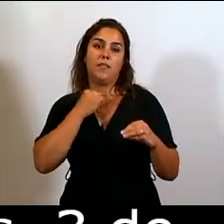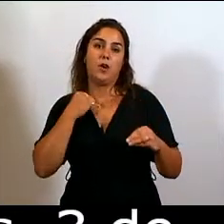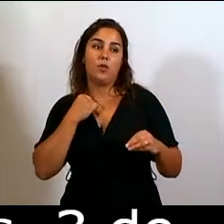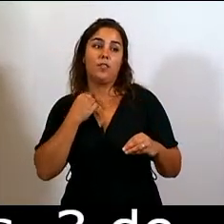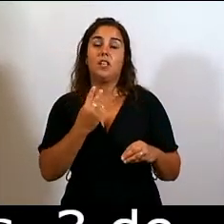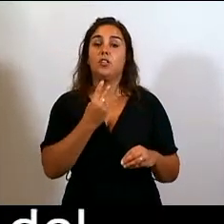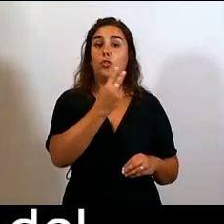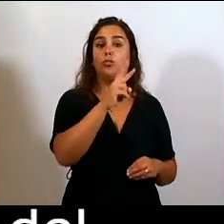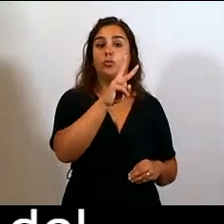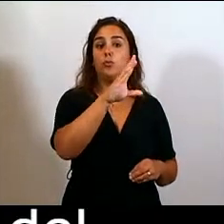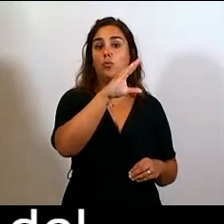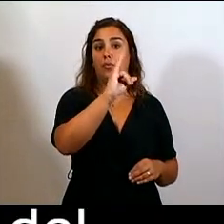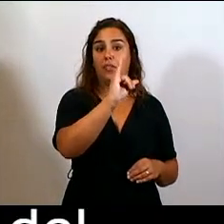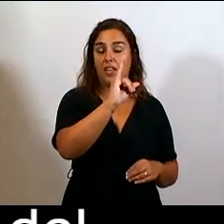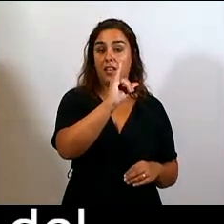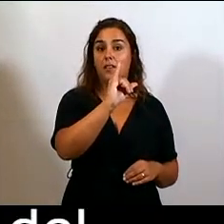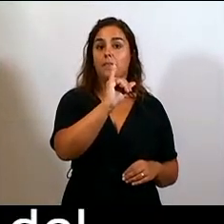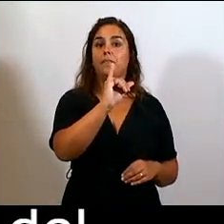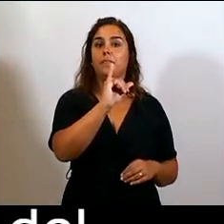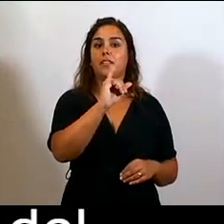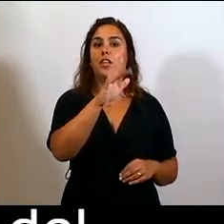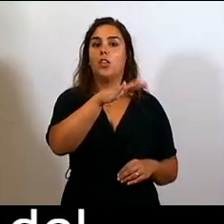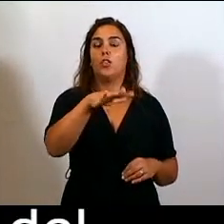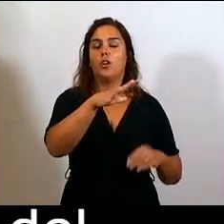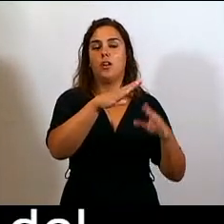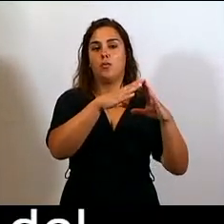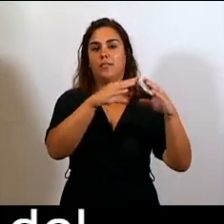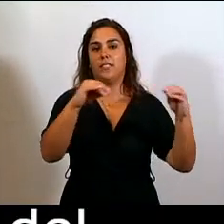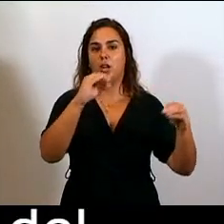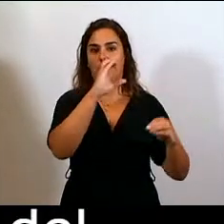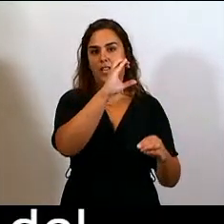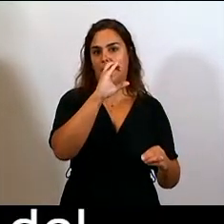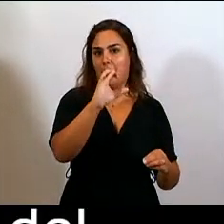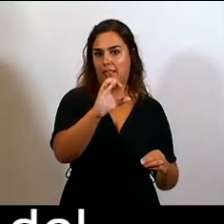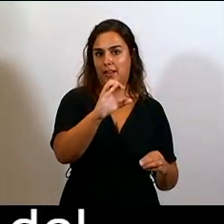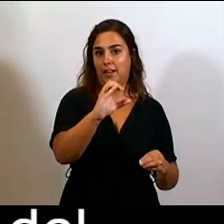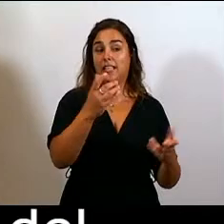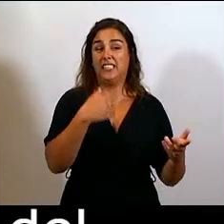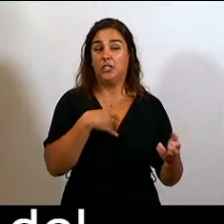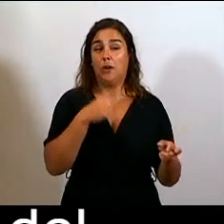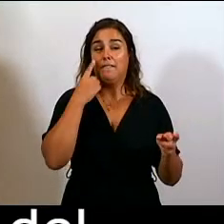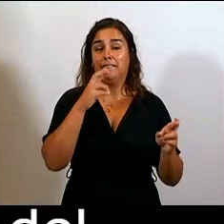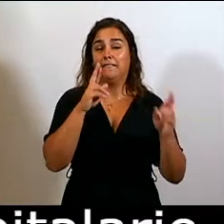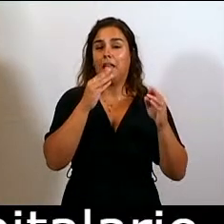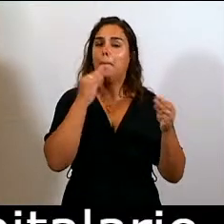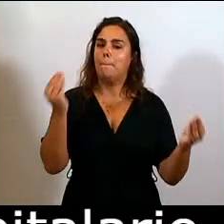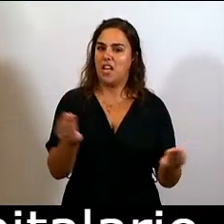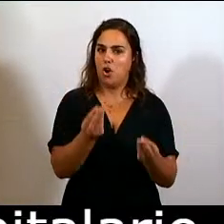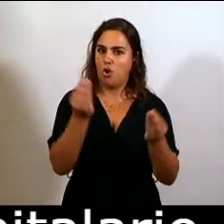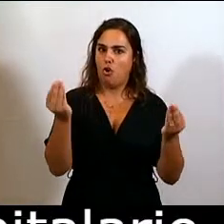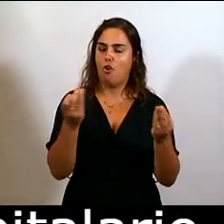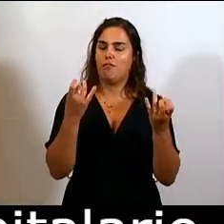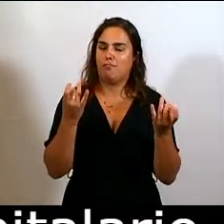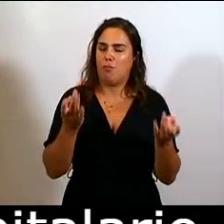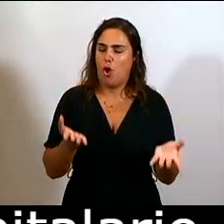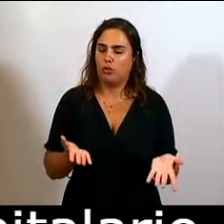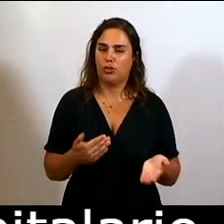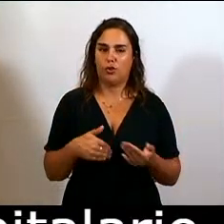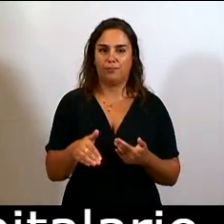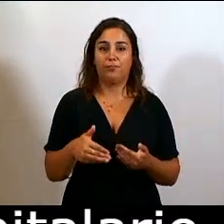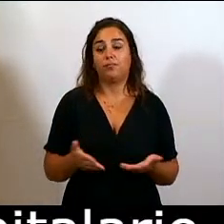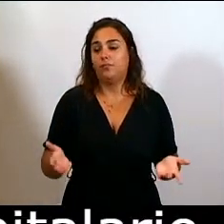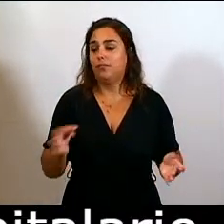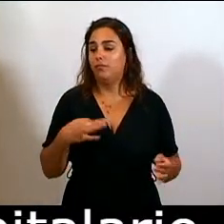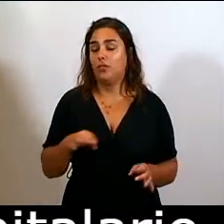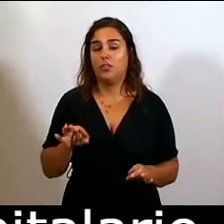en la UCI del Complejo Universitario de Cáceres, a los que deseamos una pronta recuperación. Y, por